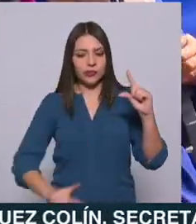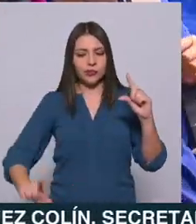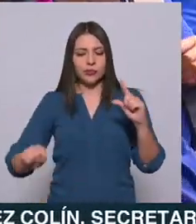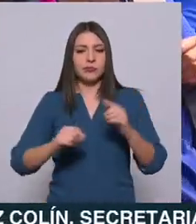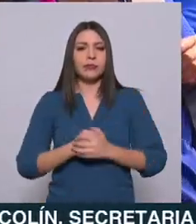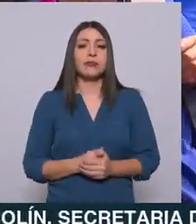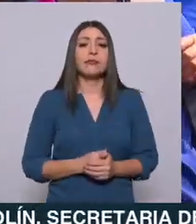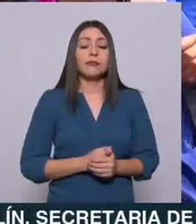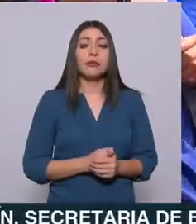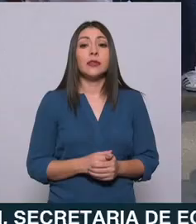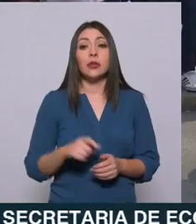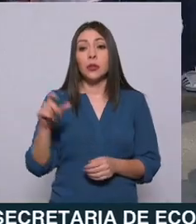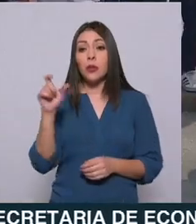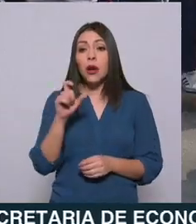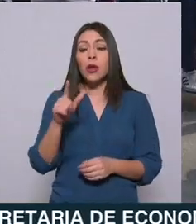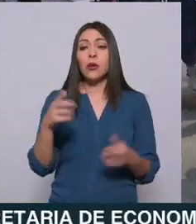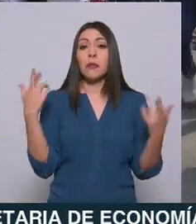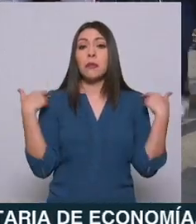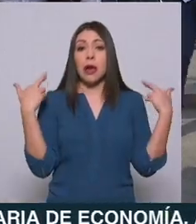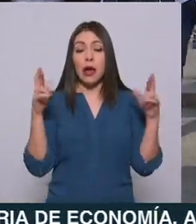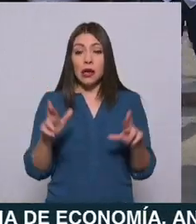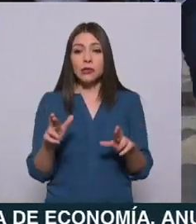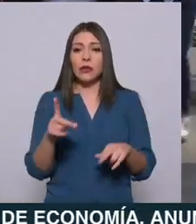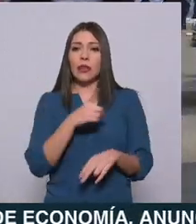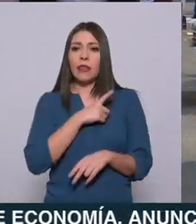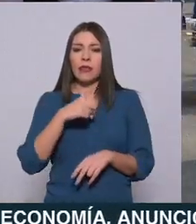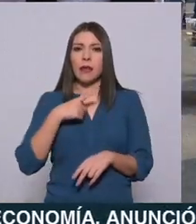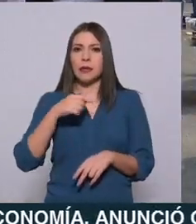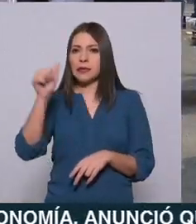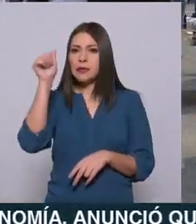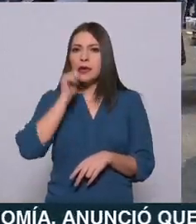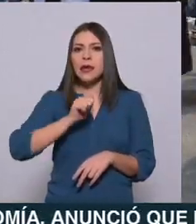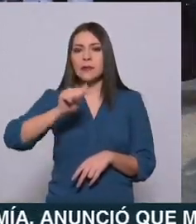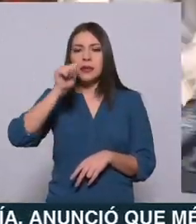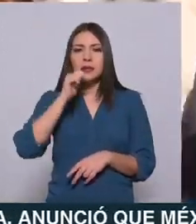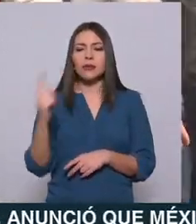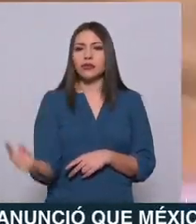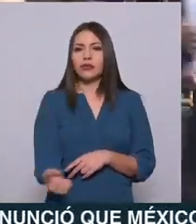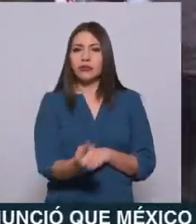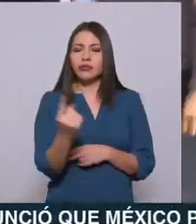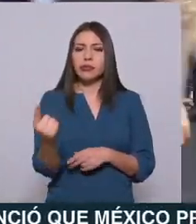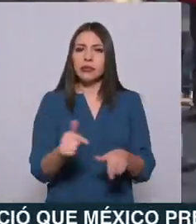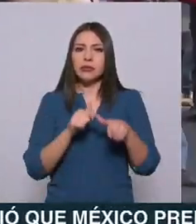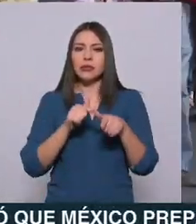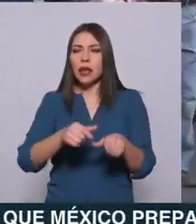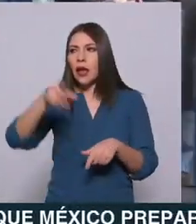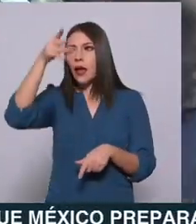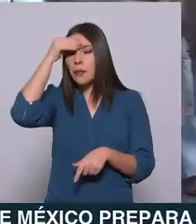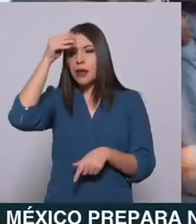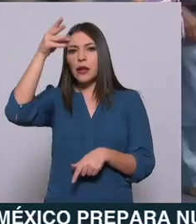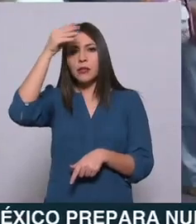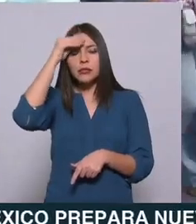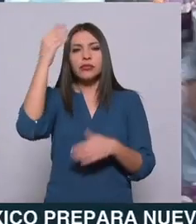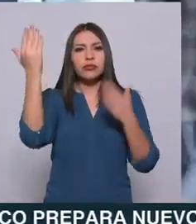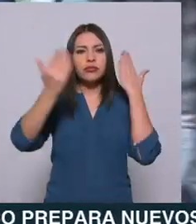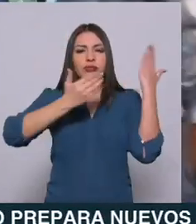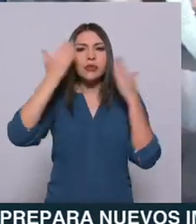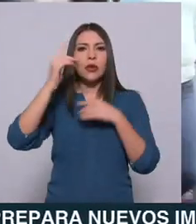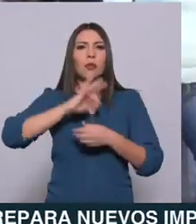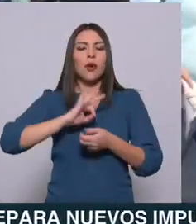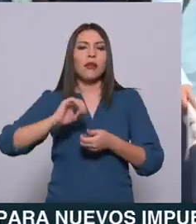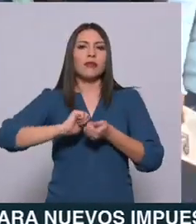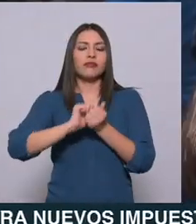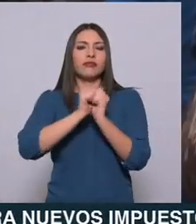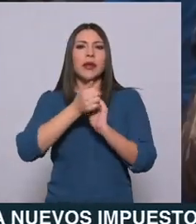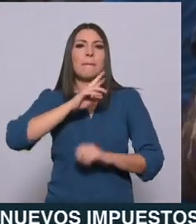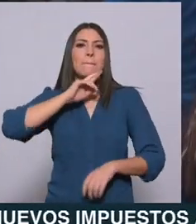siempre, estar preparado, estar estudiando permanentemente. ¿Cómo se va a llevar del papel a la realidad esta iniciativa para que los